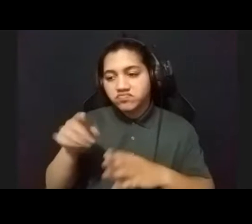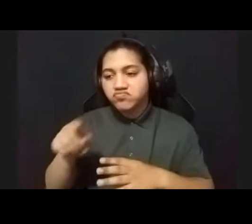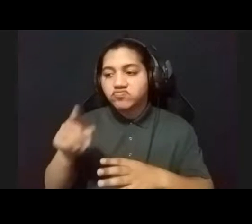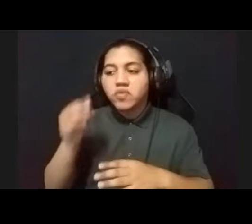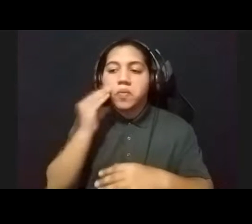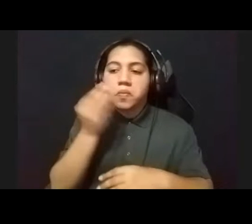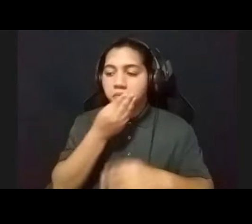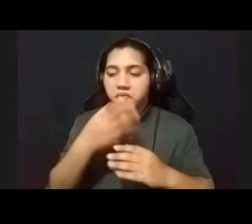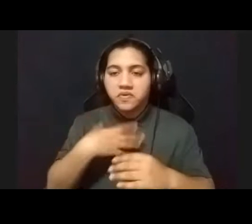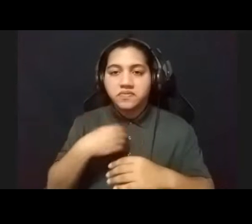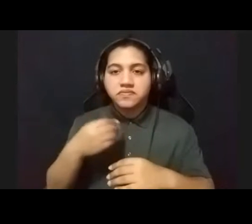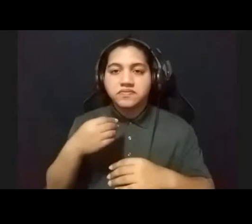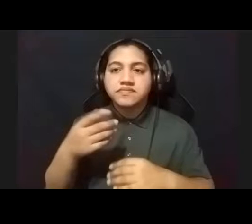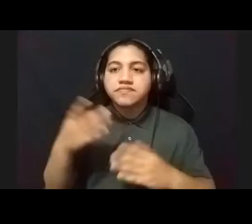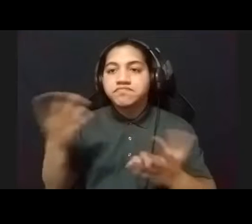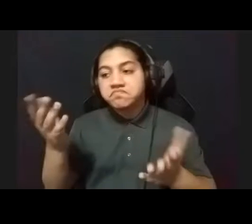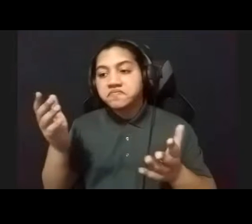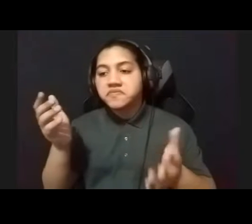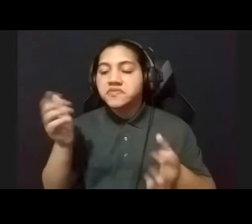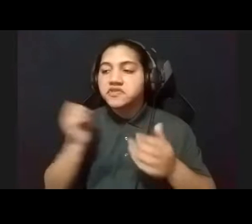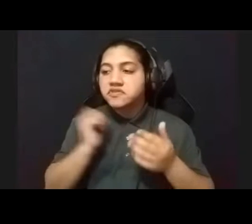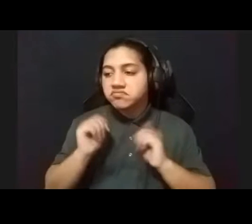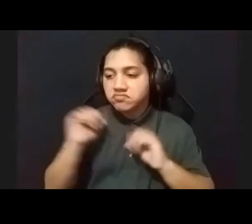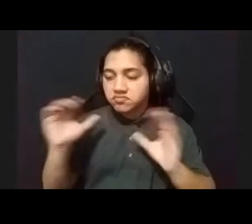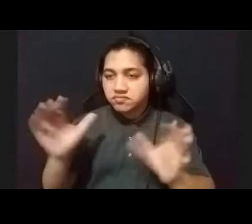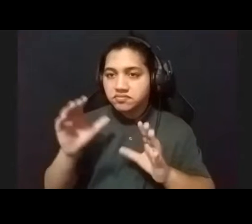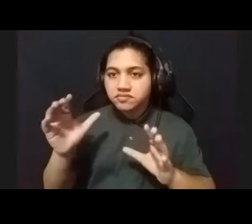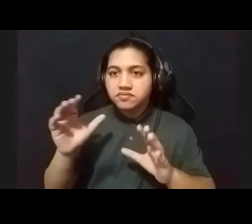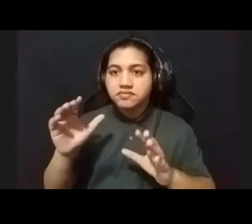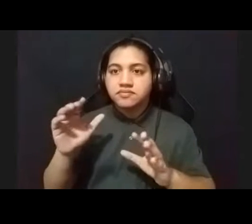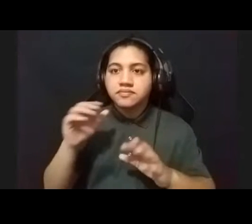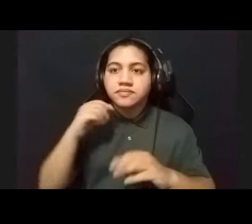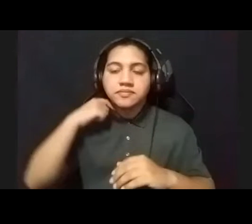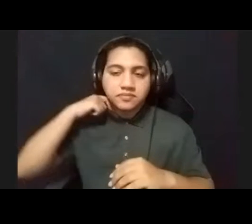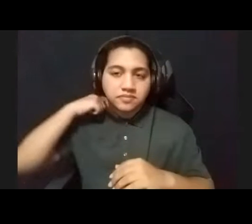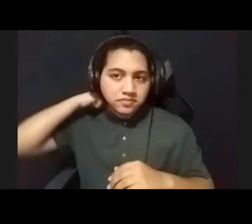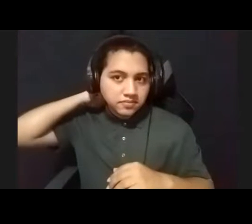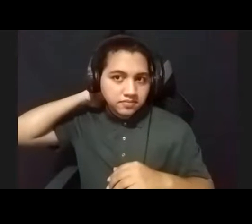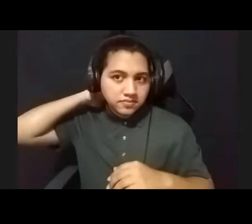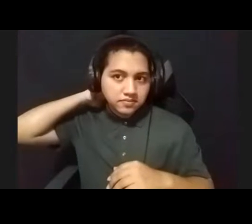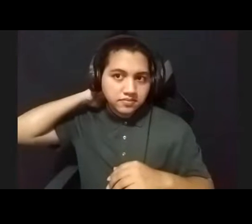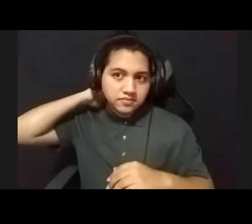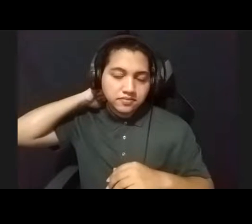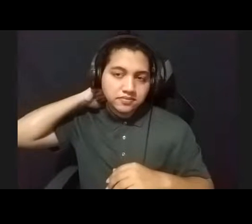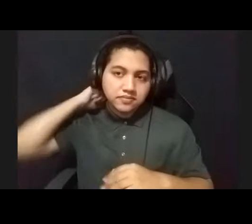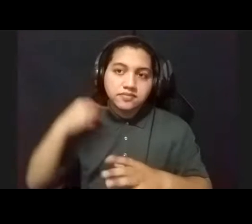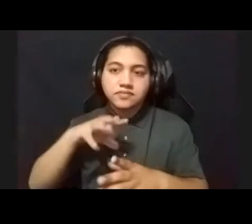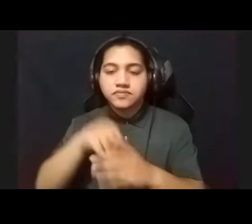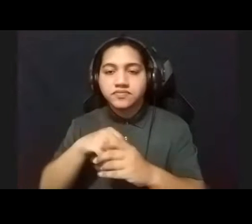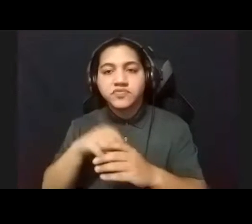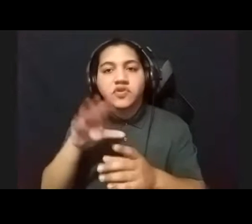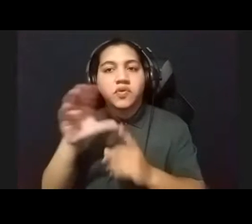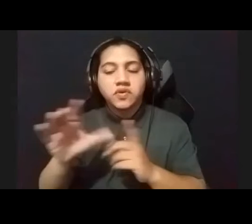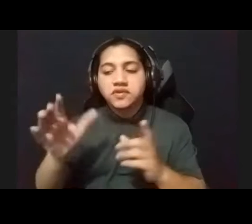blanco. Era un ritual que se hacía. El ritual viene a formar parte de lo que significa ponerse